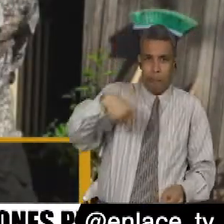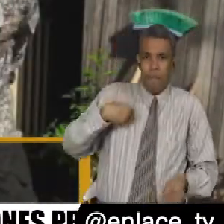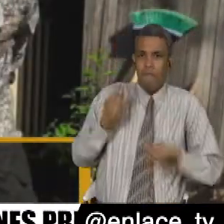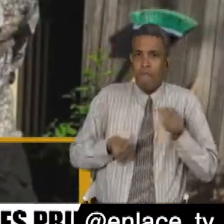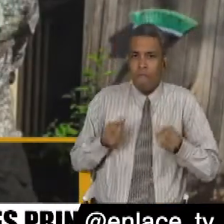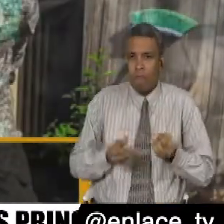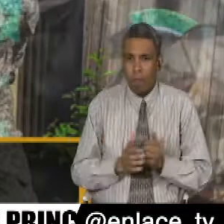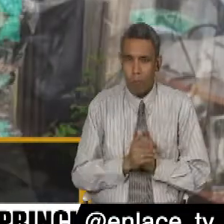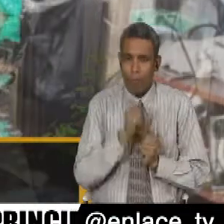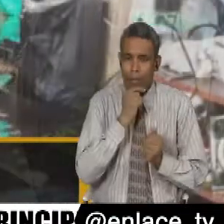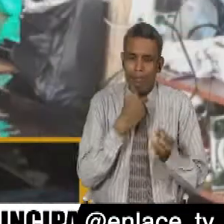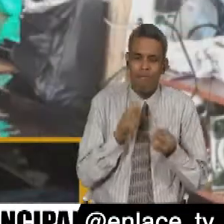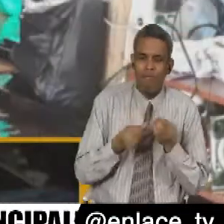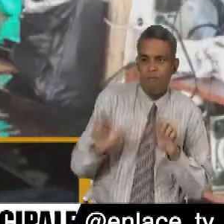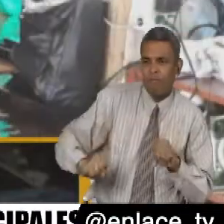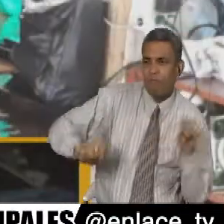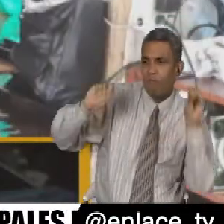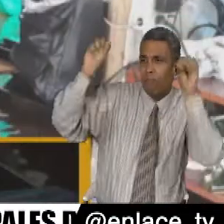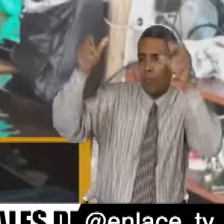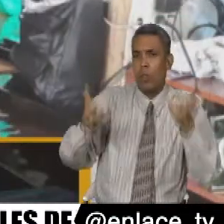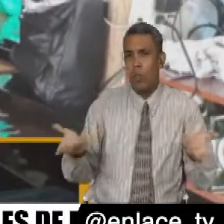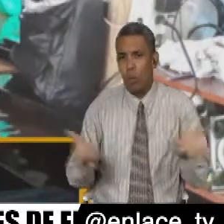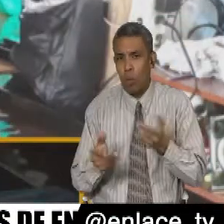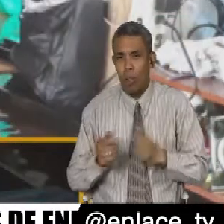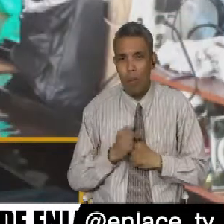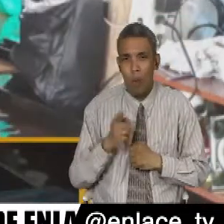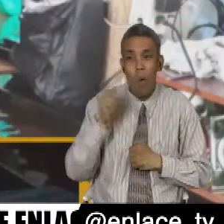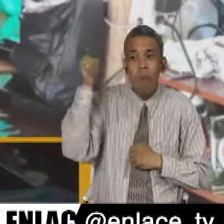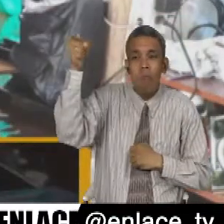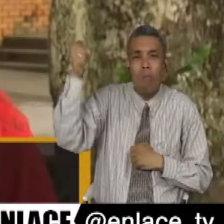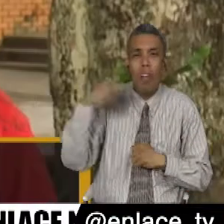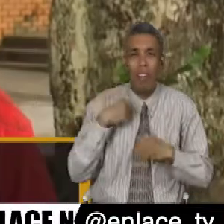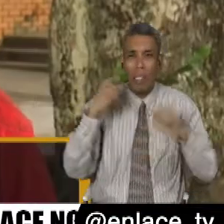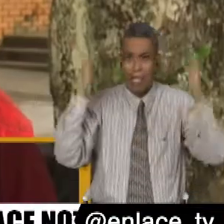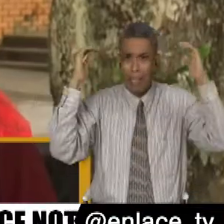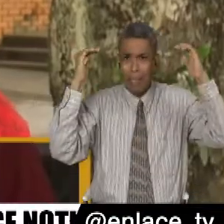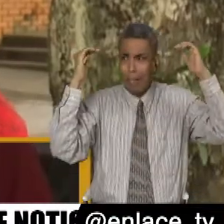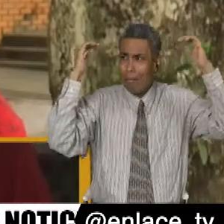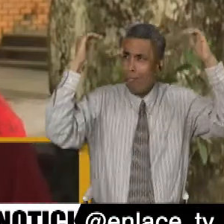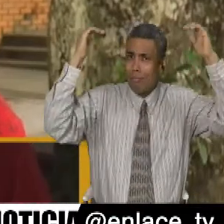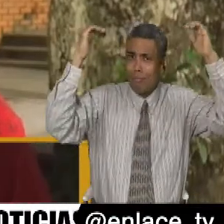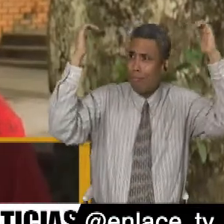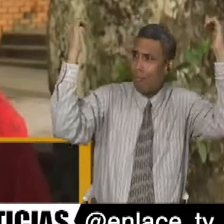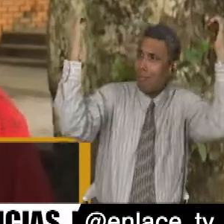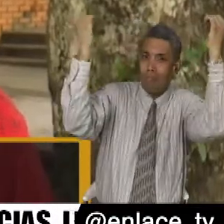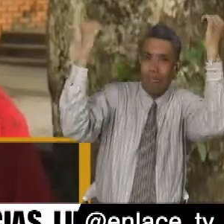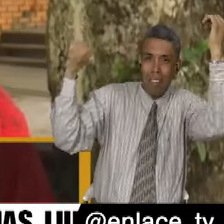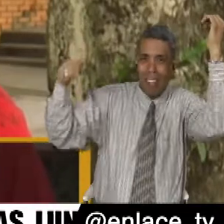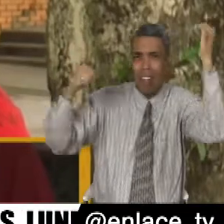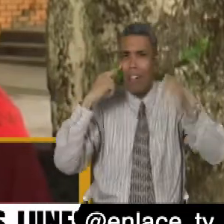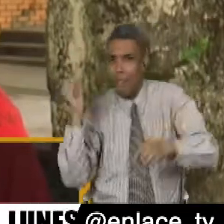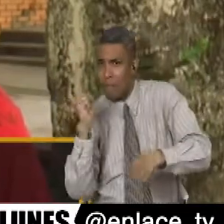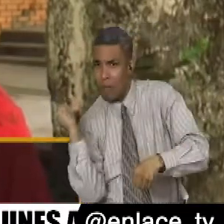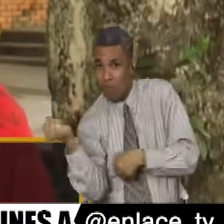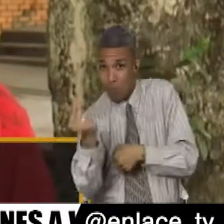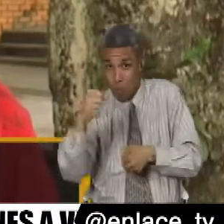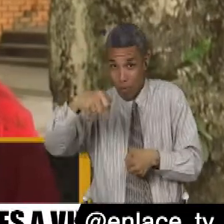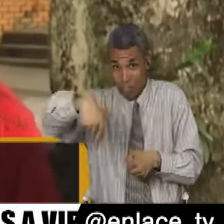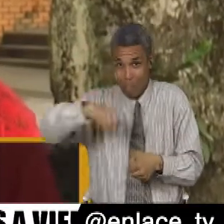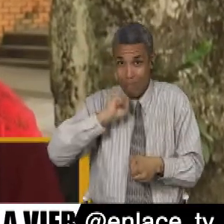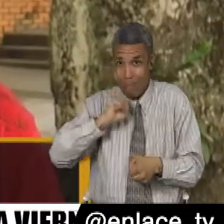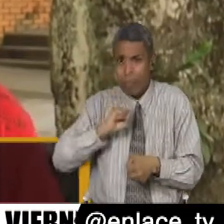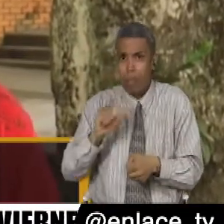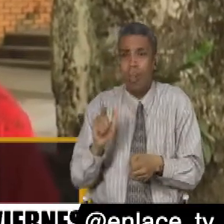estadio de sóftbol vamos a ir a revisar a cada uno de los barrios vamos a revisar cuántas familias hay algunos presidentes que muy juiciosamente